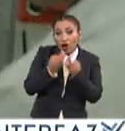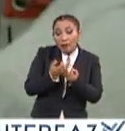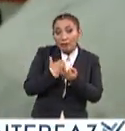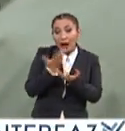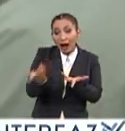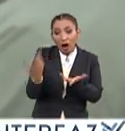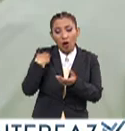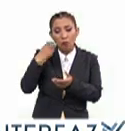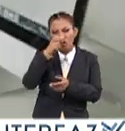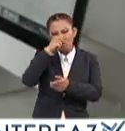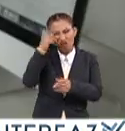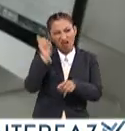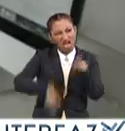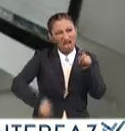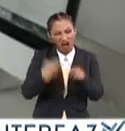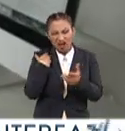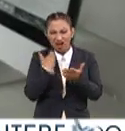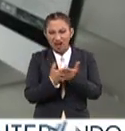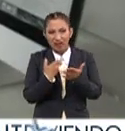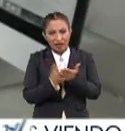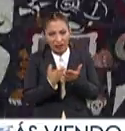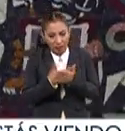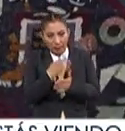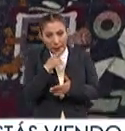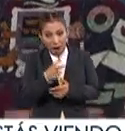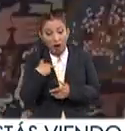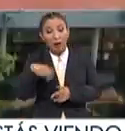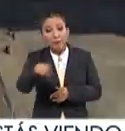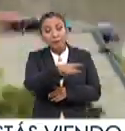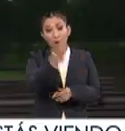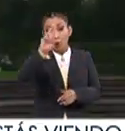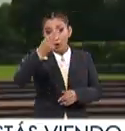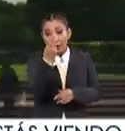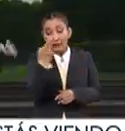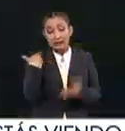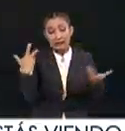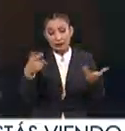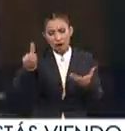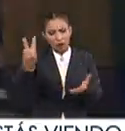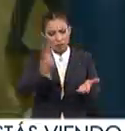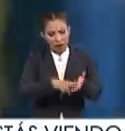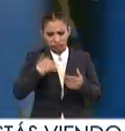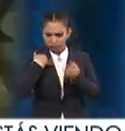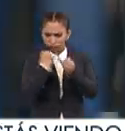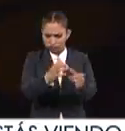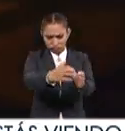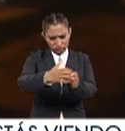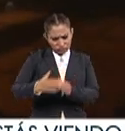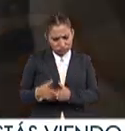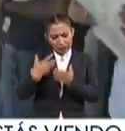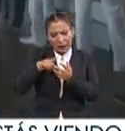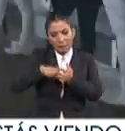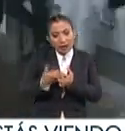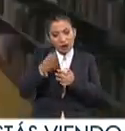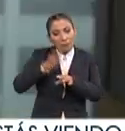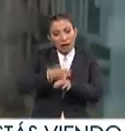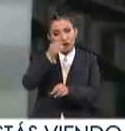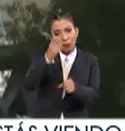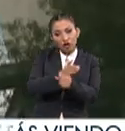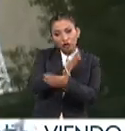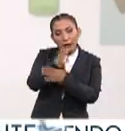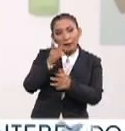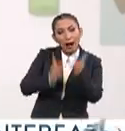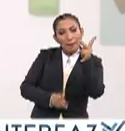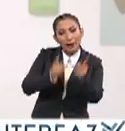activo, inquisitivo y crítico. Las universidades hicieron valer su autonomía y se abrió una mayor oportunidad